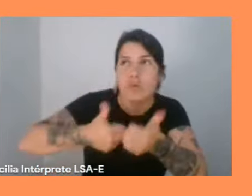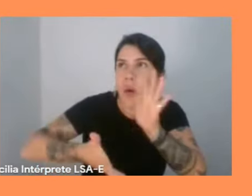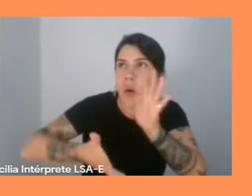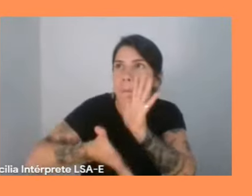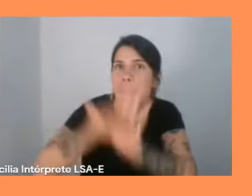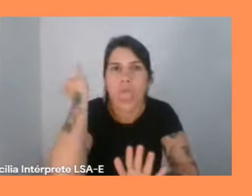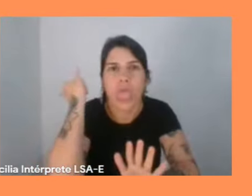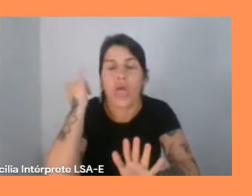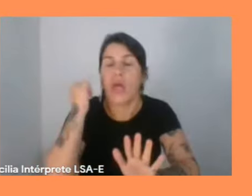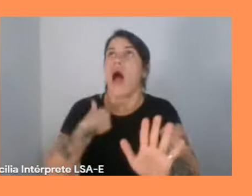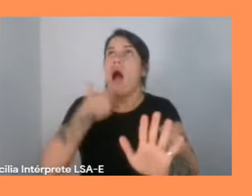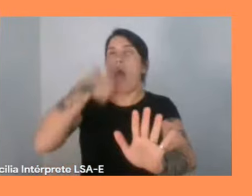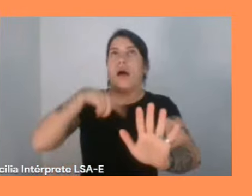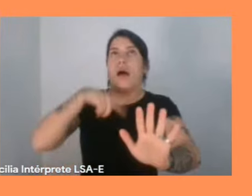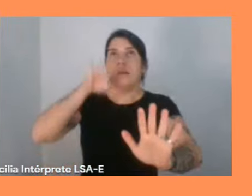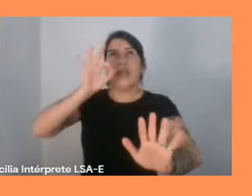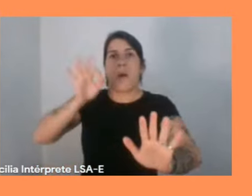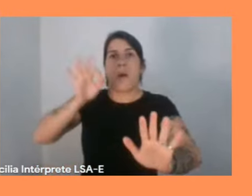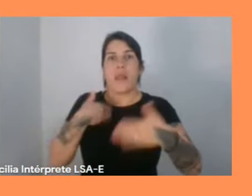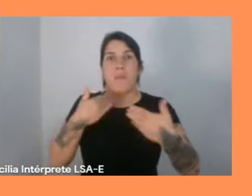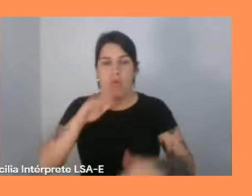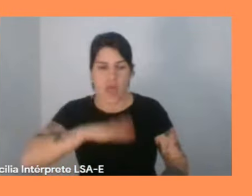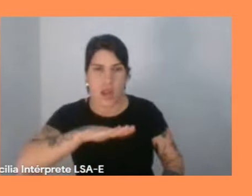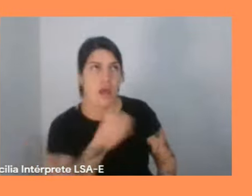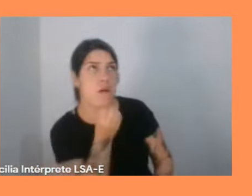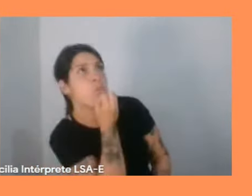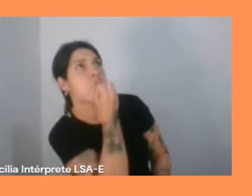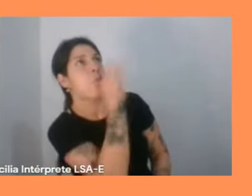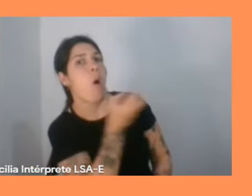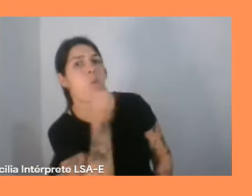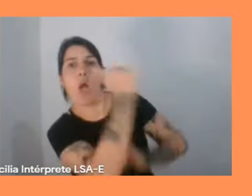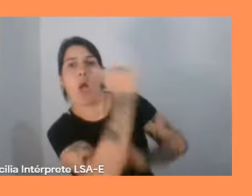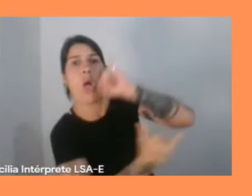secretos es garantizar vidas libres de violencias.